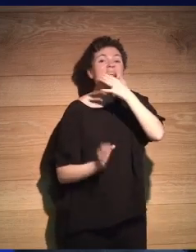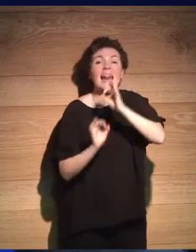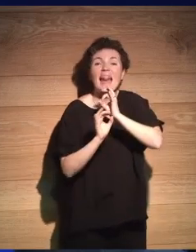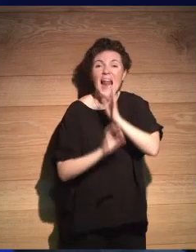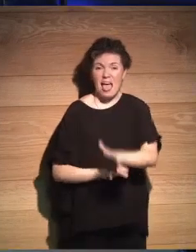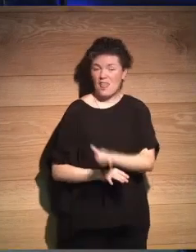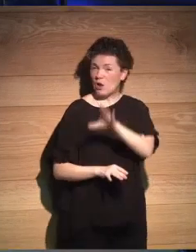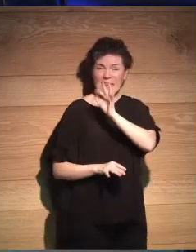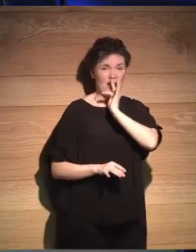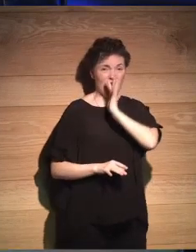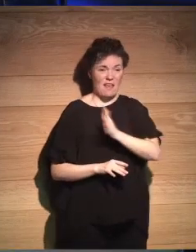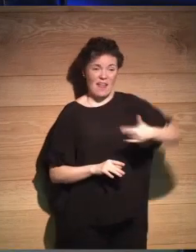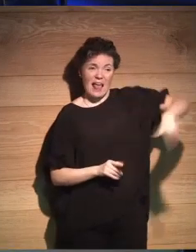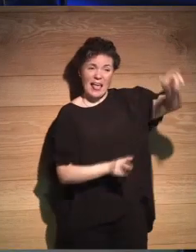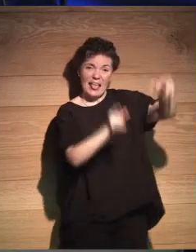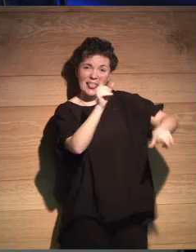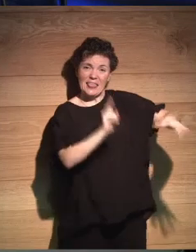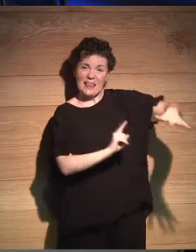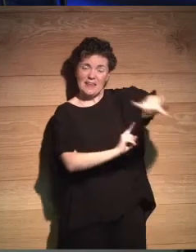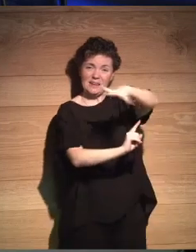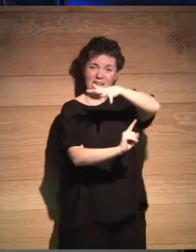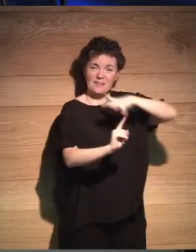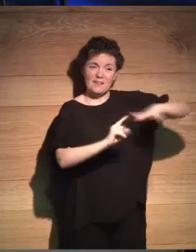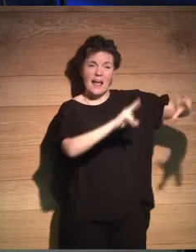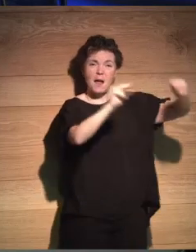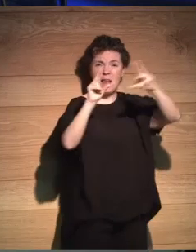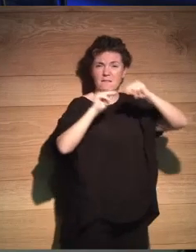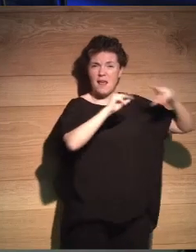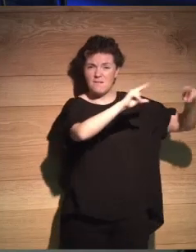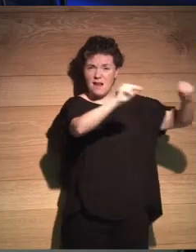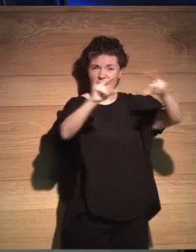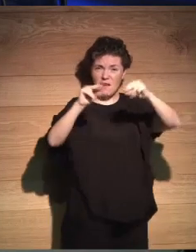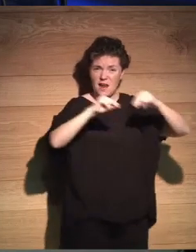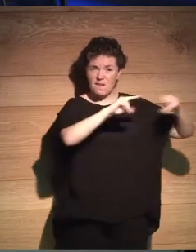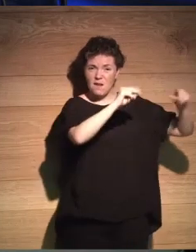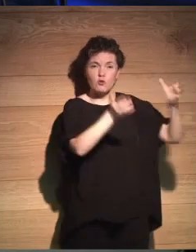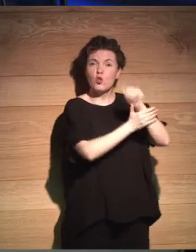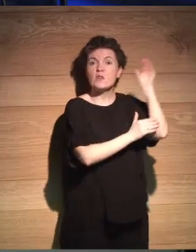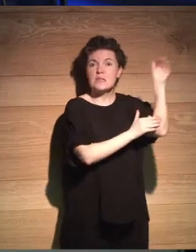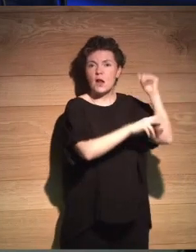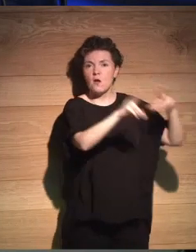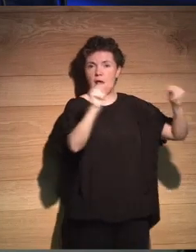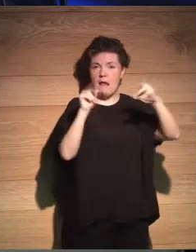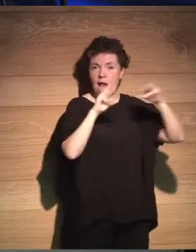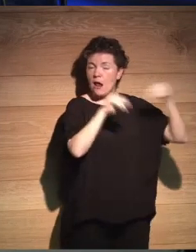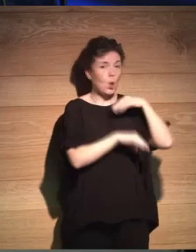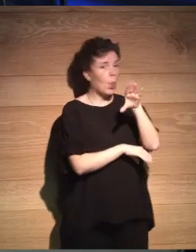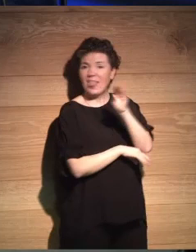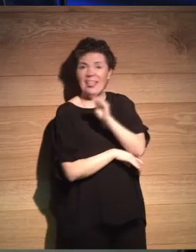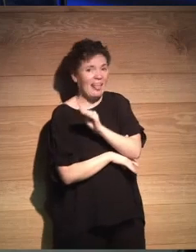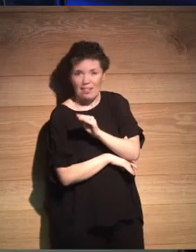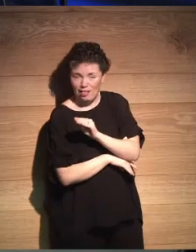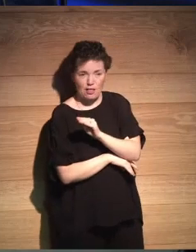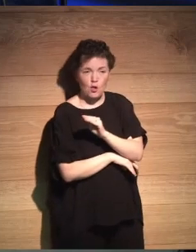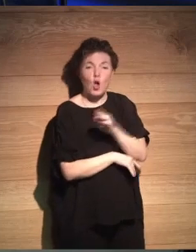era como mucha gente a su alrededor, hablando entre ellos, todos extranjeros, todos aquí